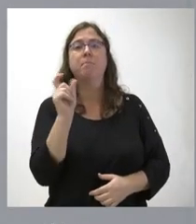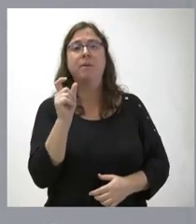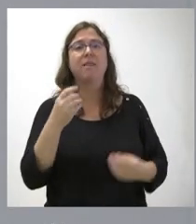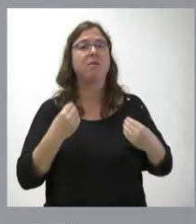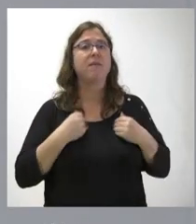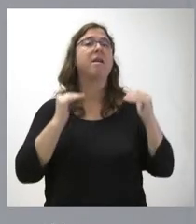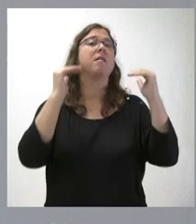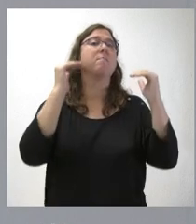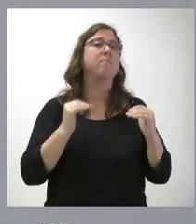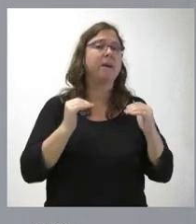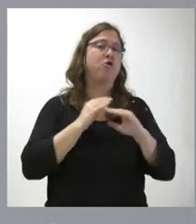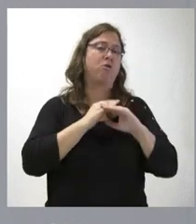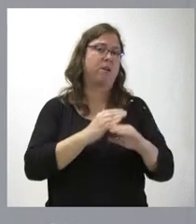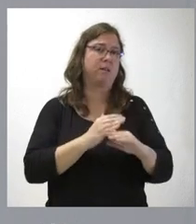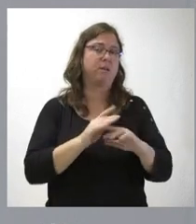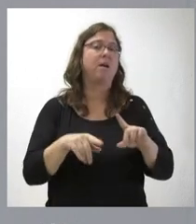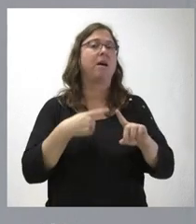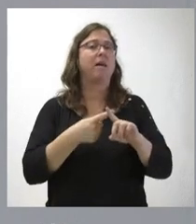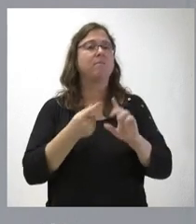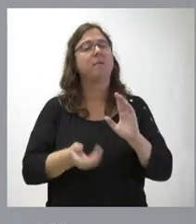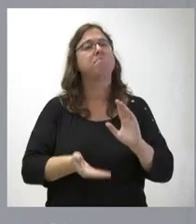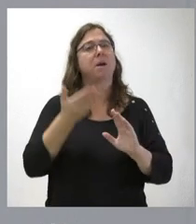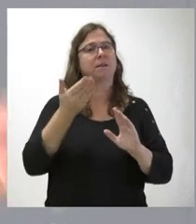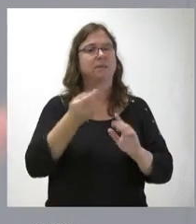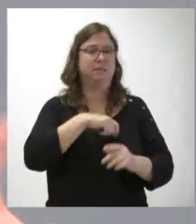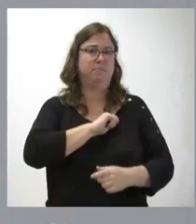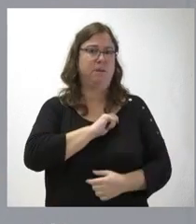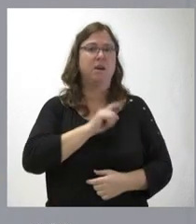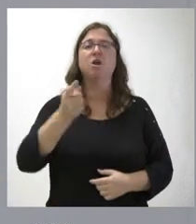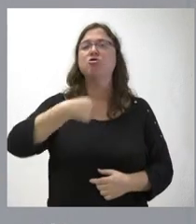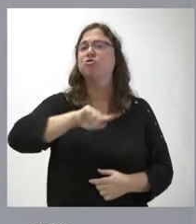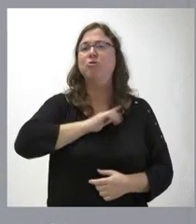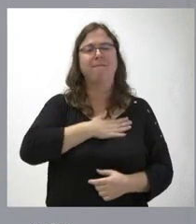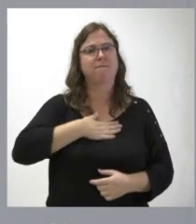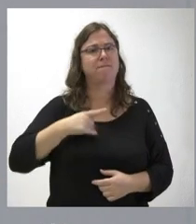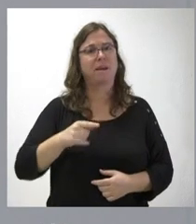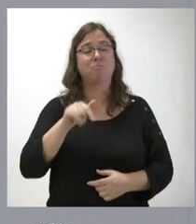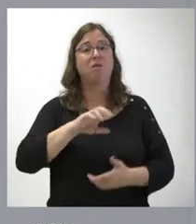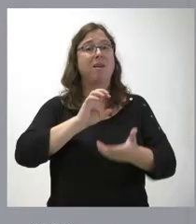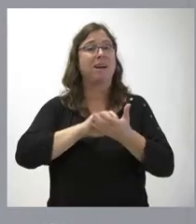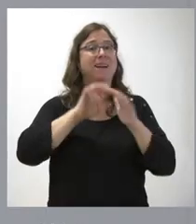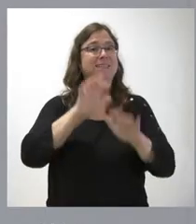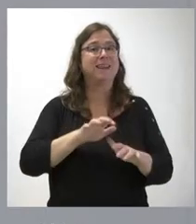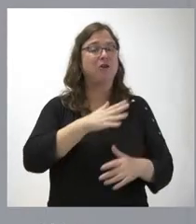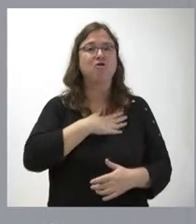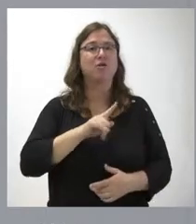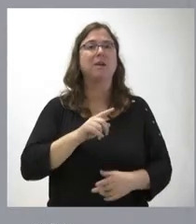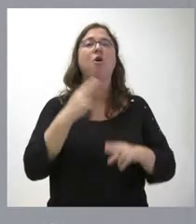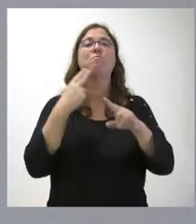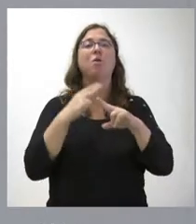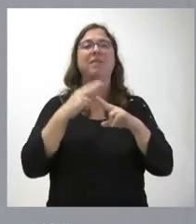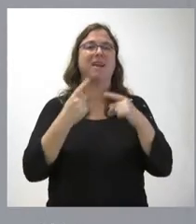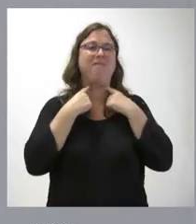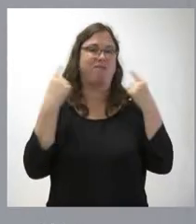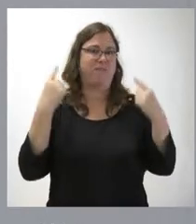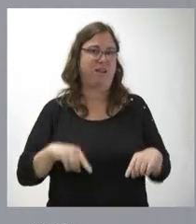que en el conjunto nacional y que además crezca menos que en el conjunto de España nosotros no queremos aplicar en Castilla de León políticas que fracasan